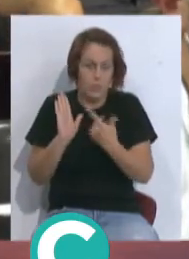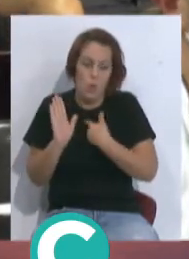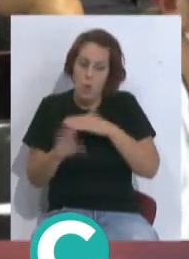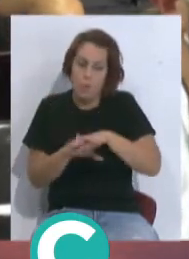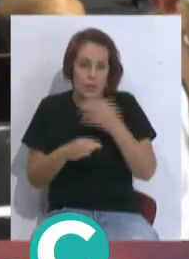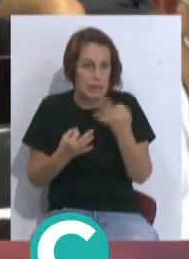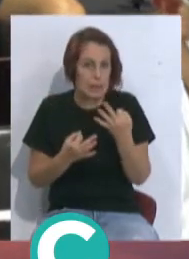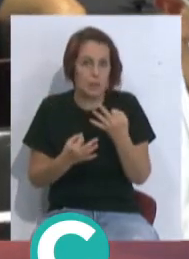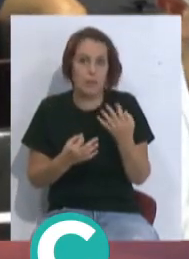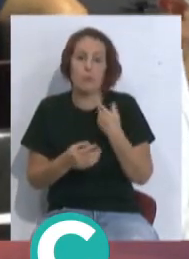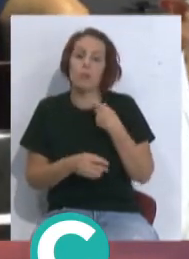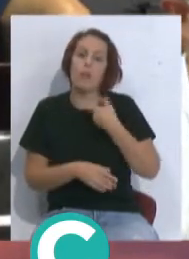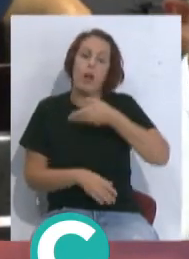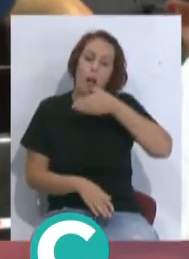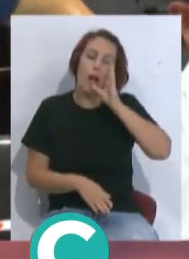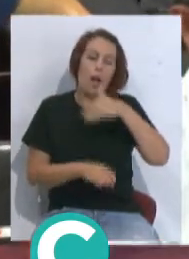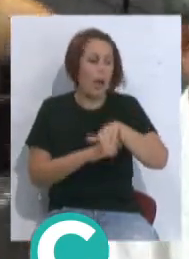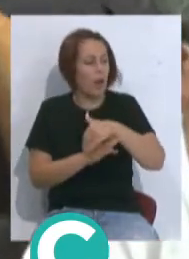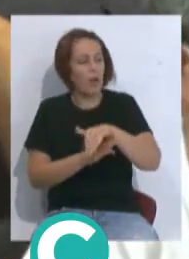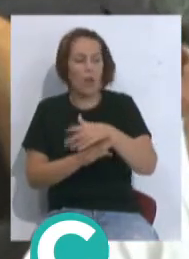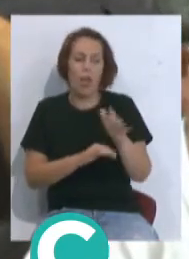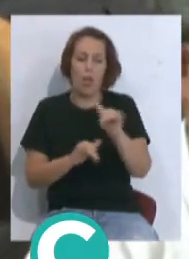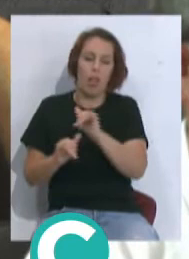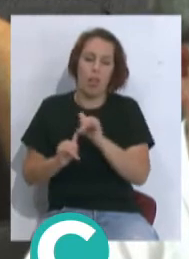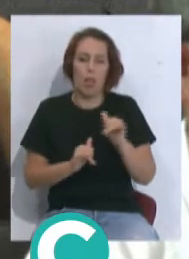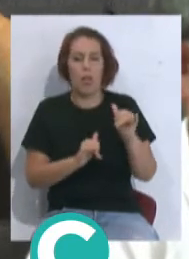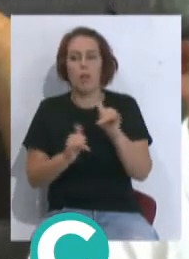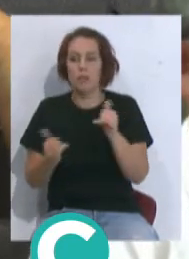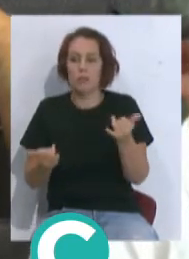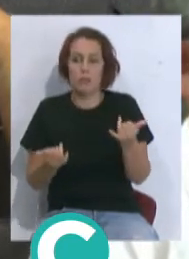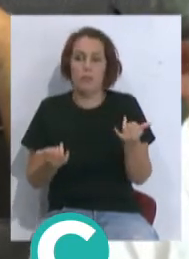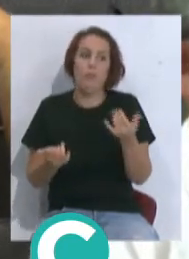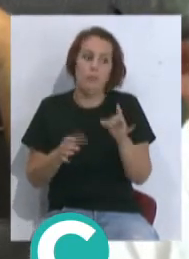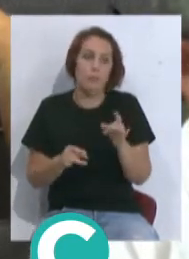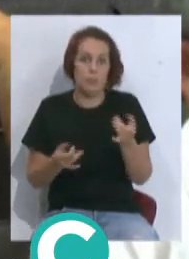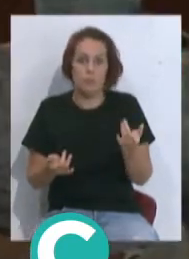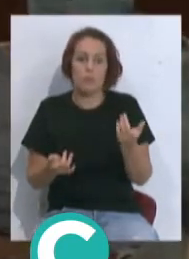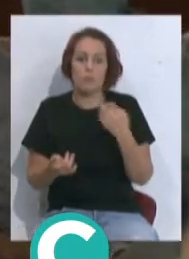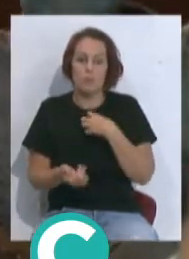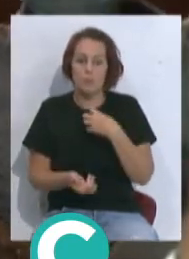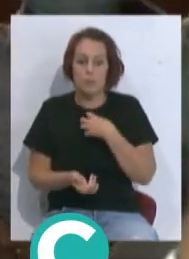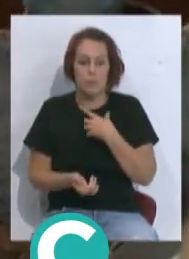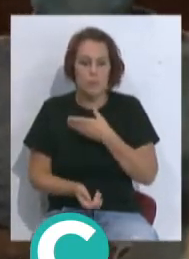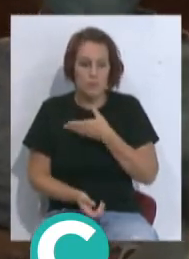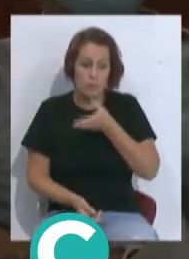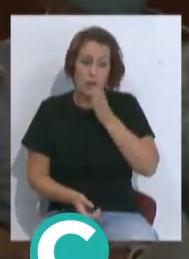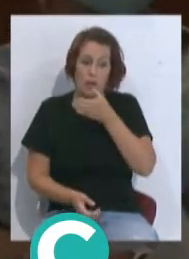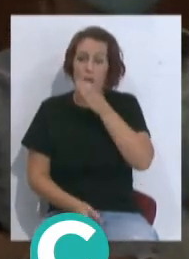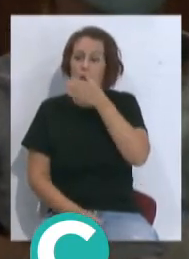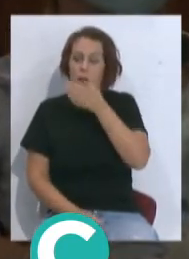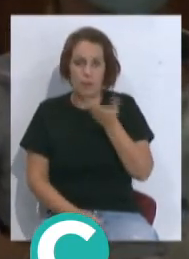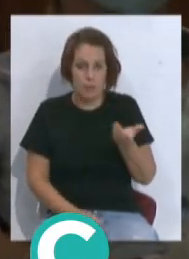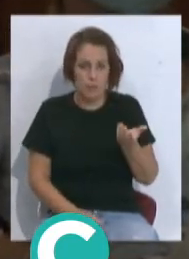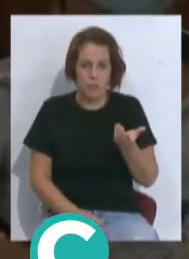que cumplirlas. Tú no te puedes poner a beber en la calle. Vamos a darlo ahí, ¿no? Ya sabemos, sí, lo que pasa, pero no te puedes poner a beber y claro,